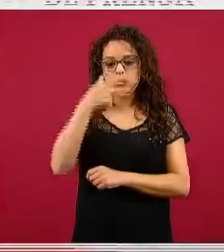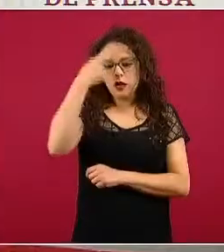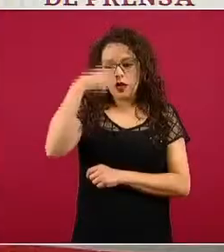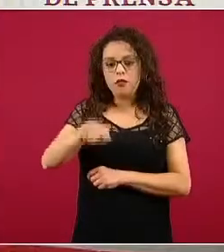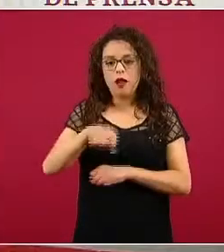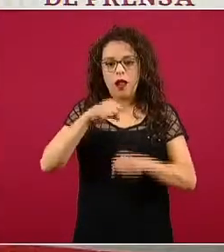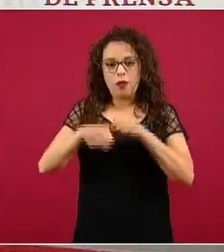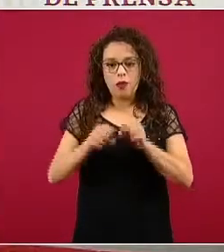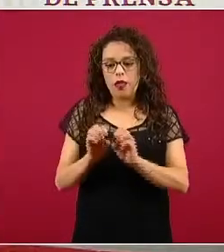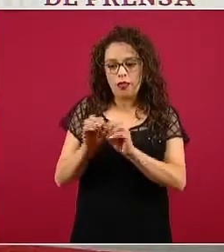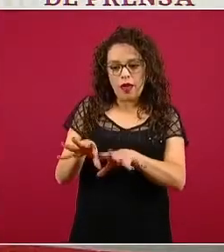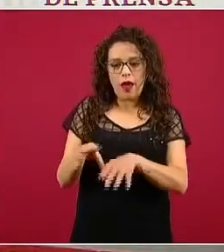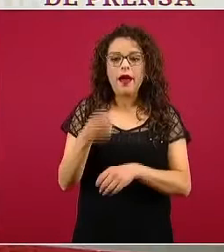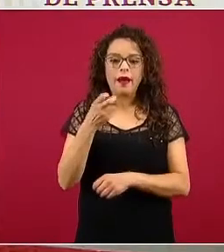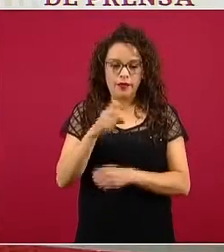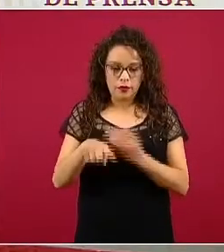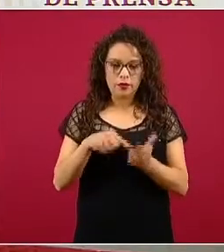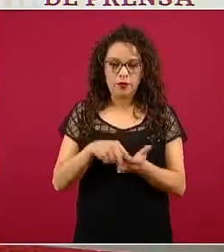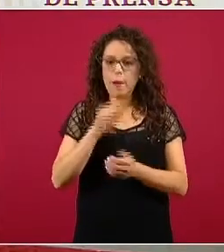por favor.